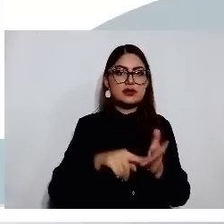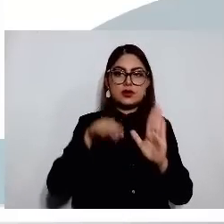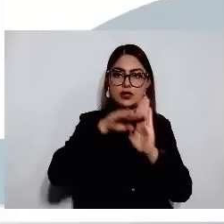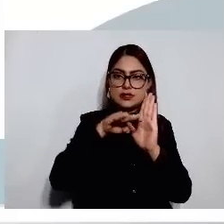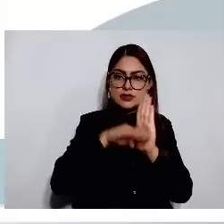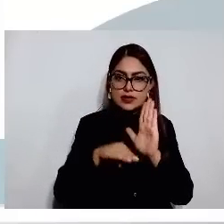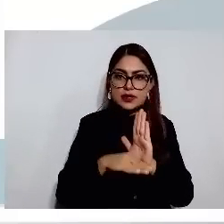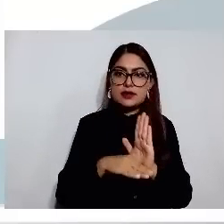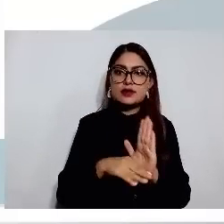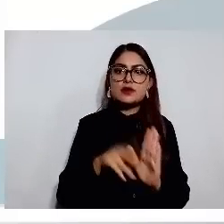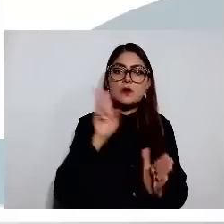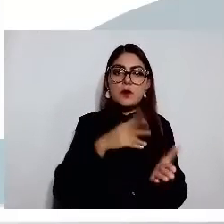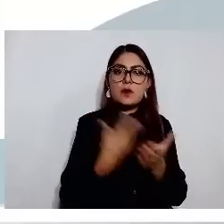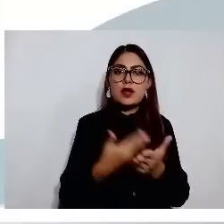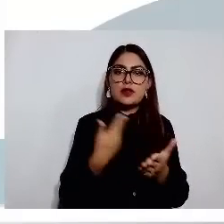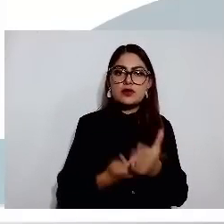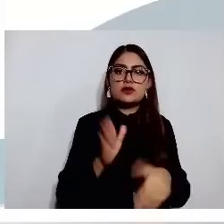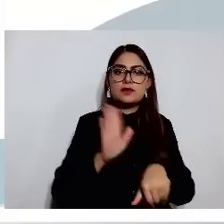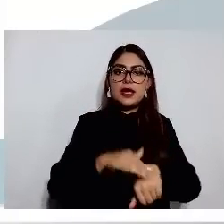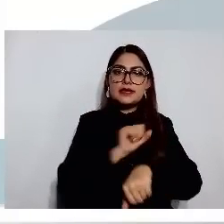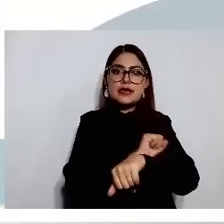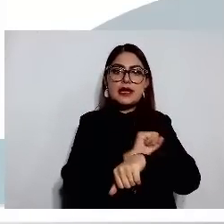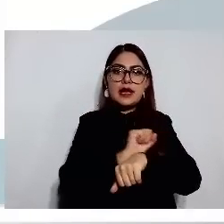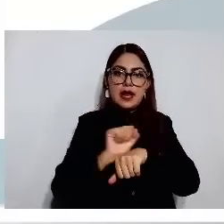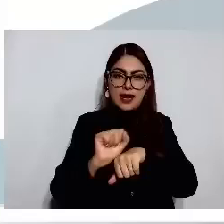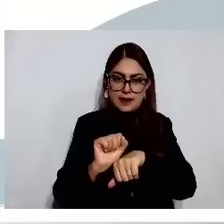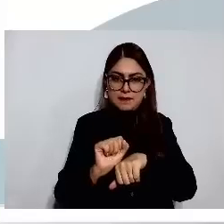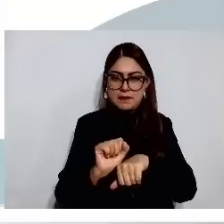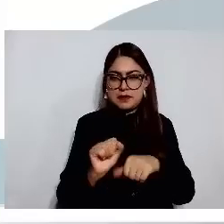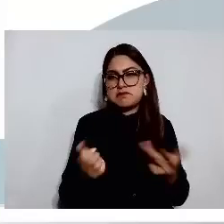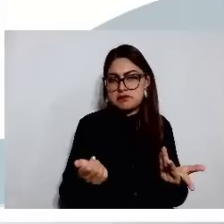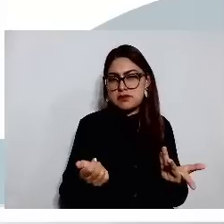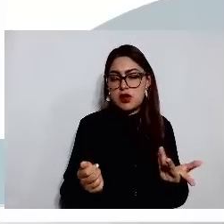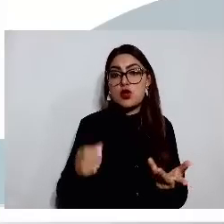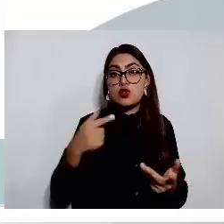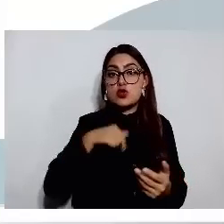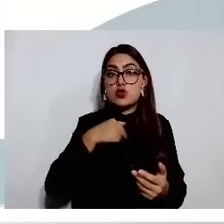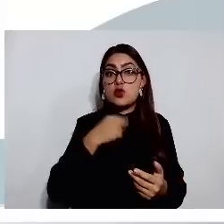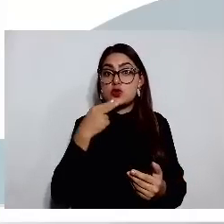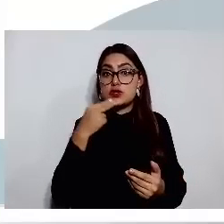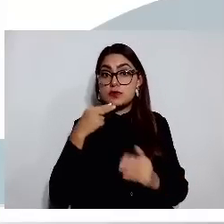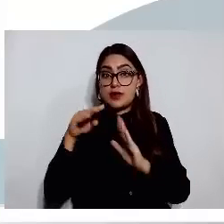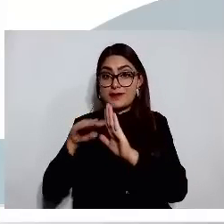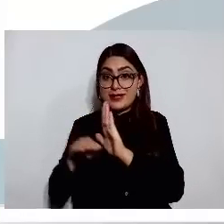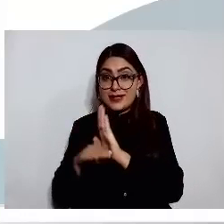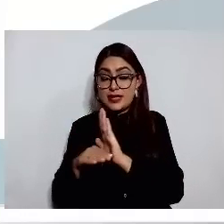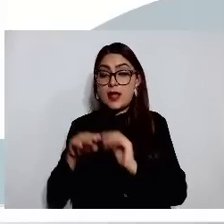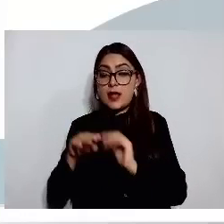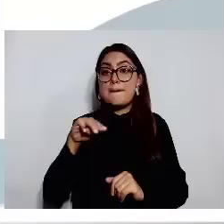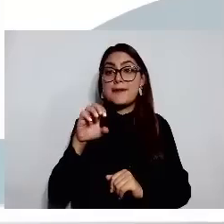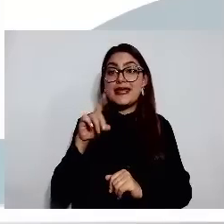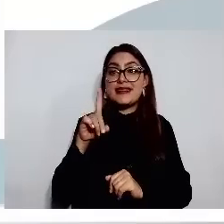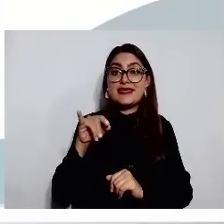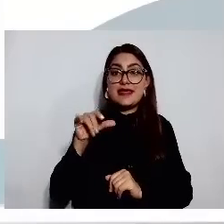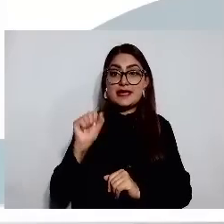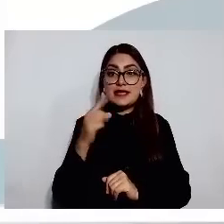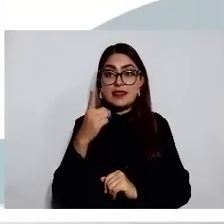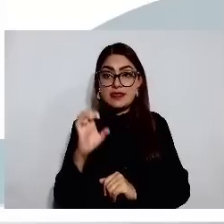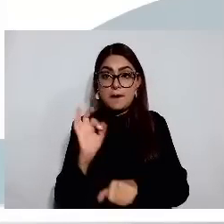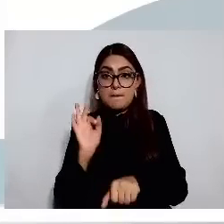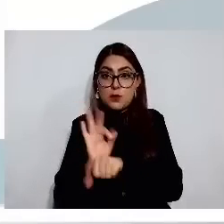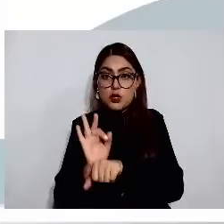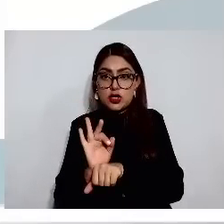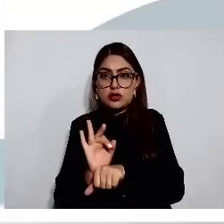por así decirlo, que cuando utilizamos las medidas de protección. Pero también utilizarla de manera indistinta